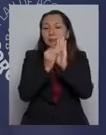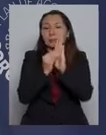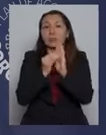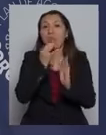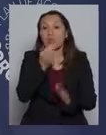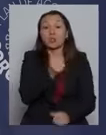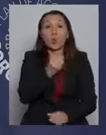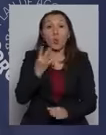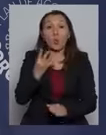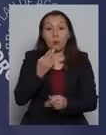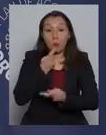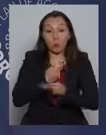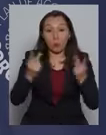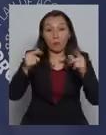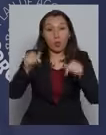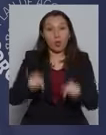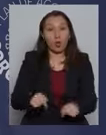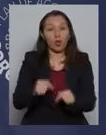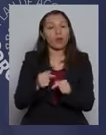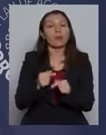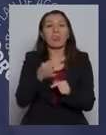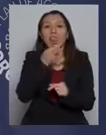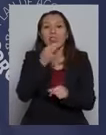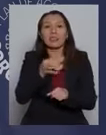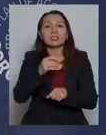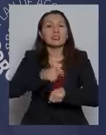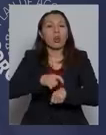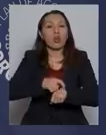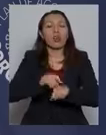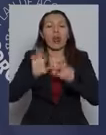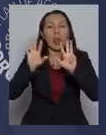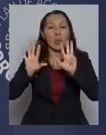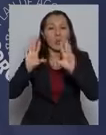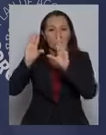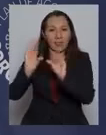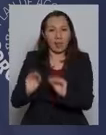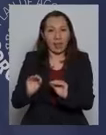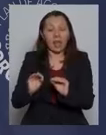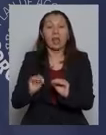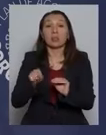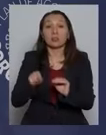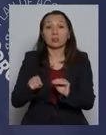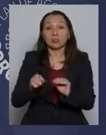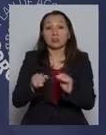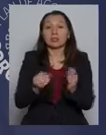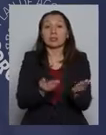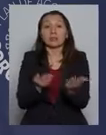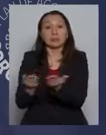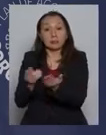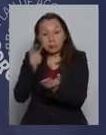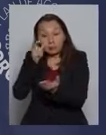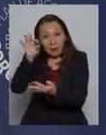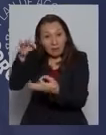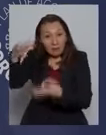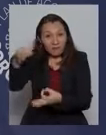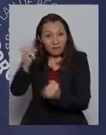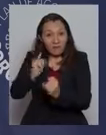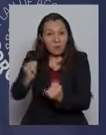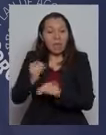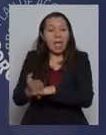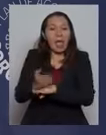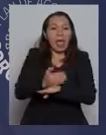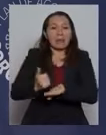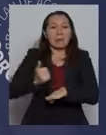en los números que estamos dando hoy día es un corte que se realiza a las 21 horas, el corte que hace Epivigila es un corte que se realiza más